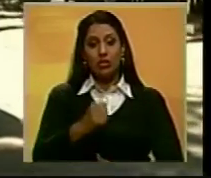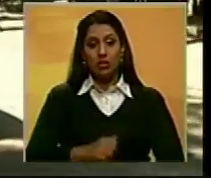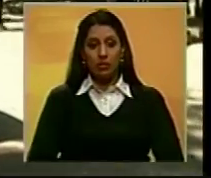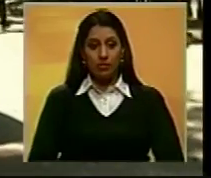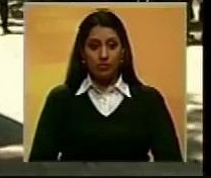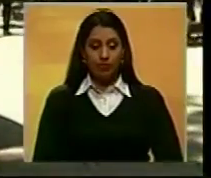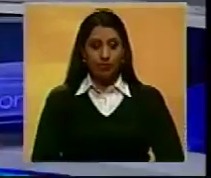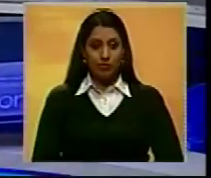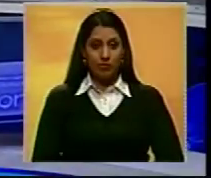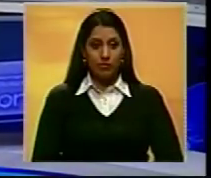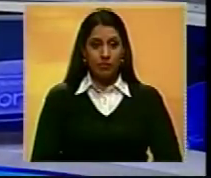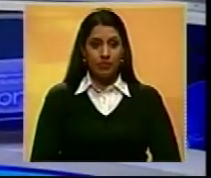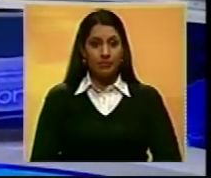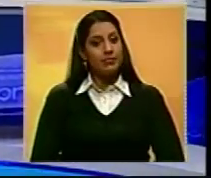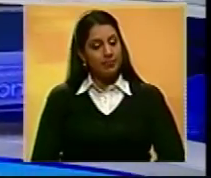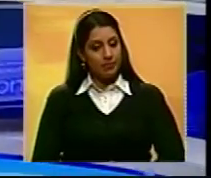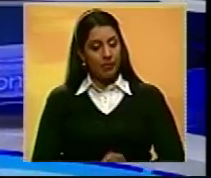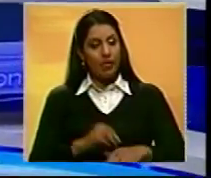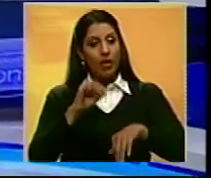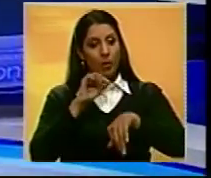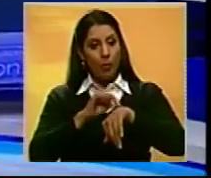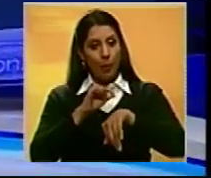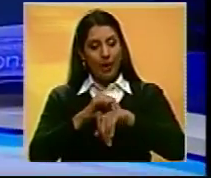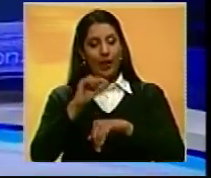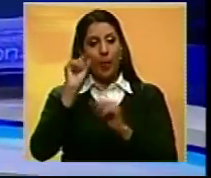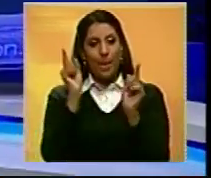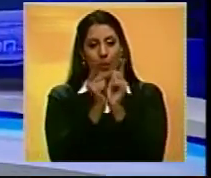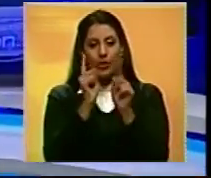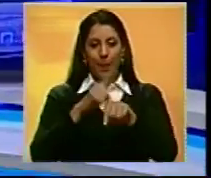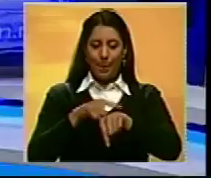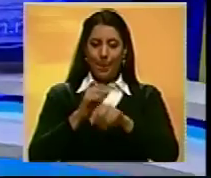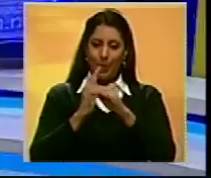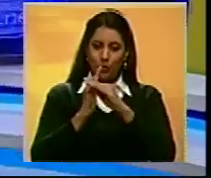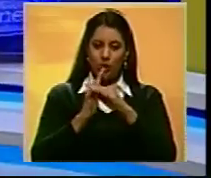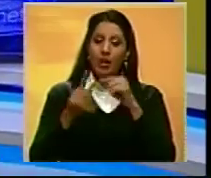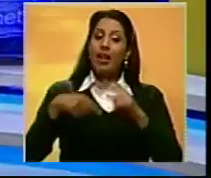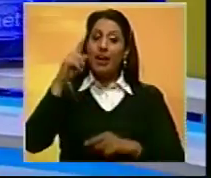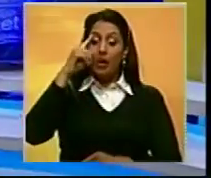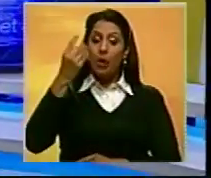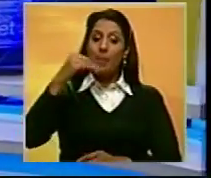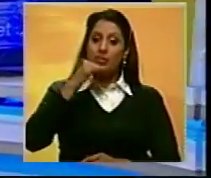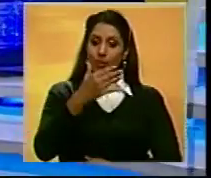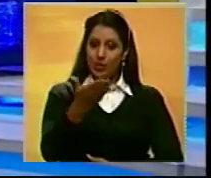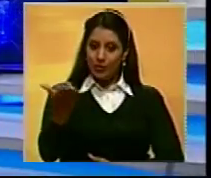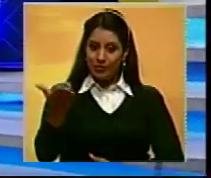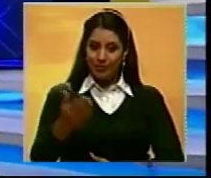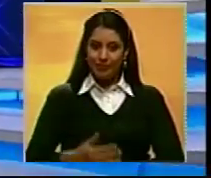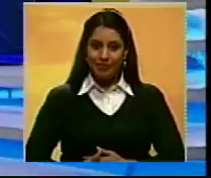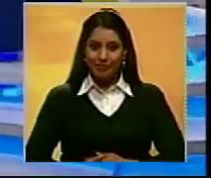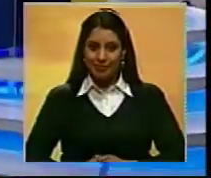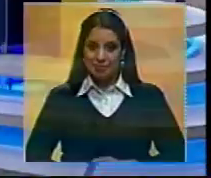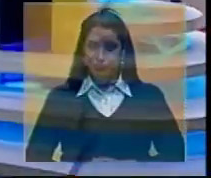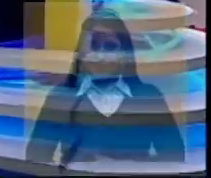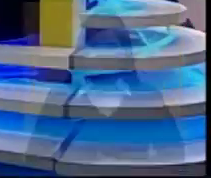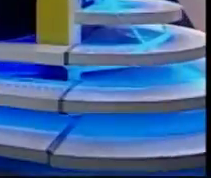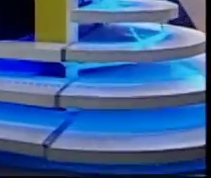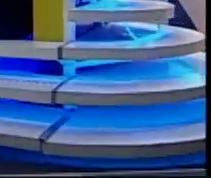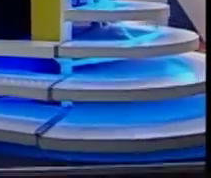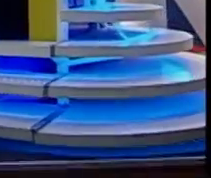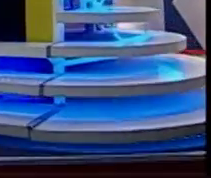homicidios. Es momento de hacer una breve pausa. Amigos, recuerden que venimos con más información.